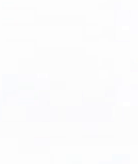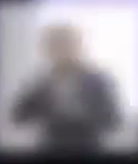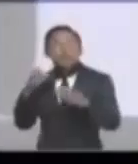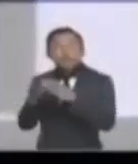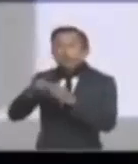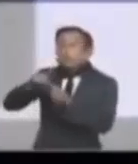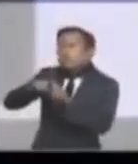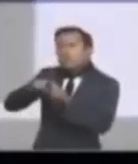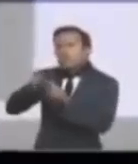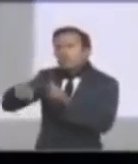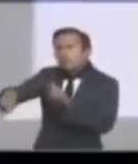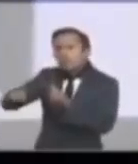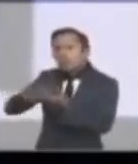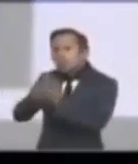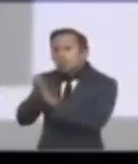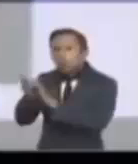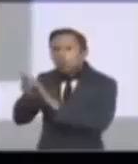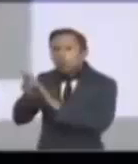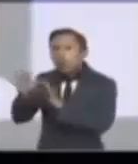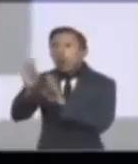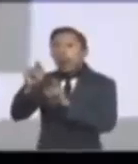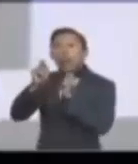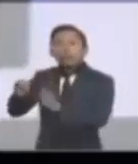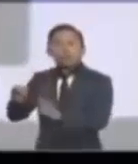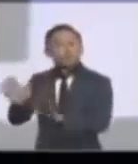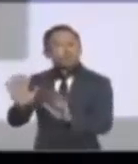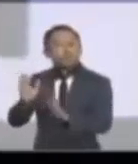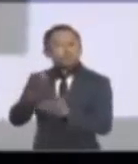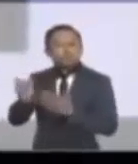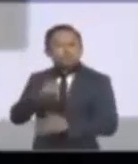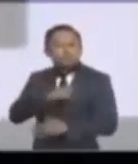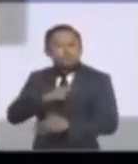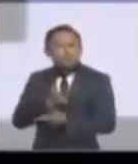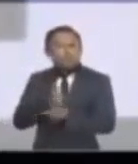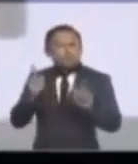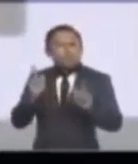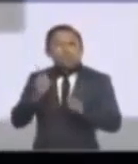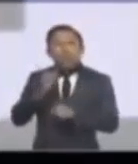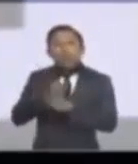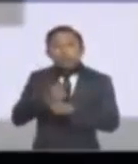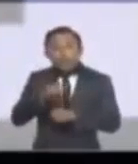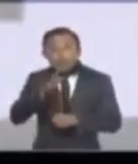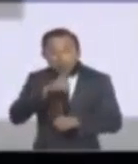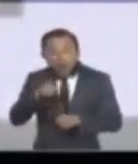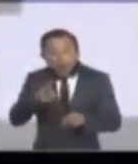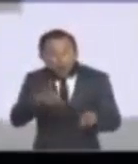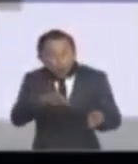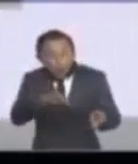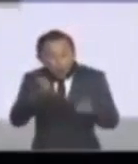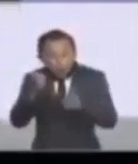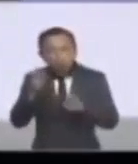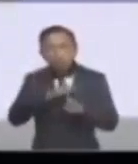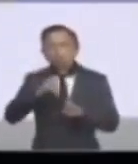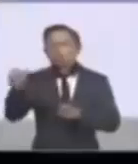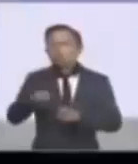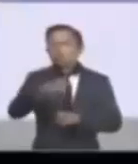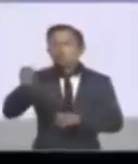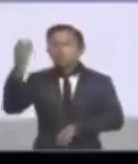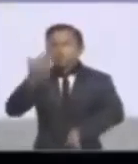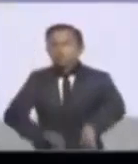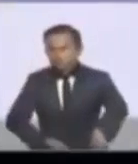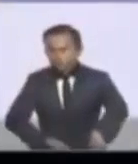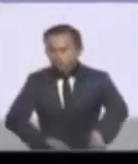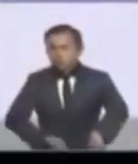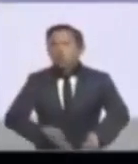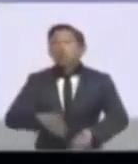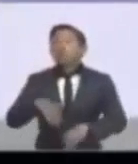que nos ha llamado mucho la atención. Usted ha estado en varios medios, pues representando la campaña, obviamente como los otros representantes.